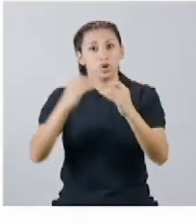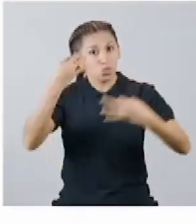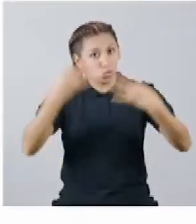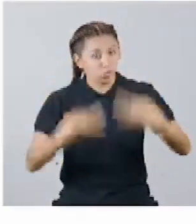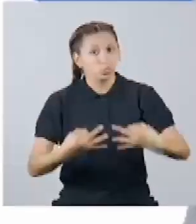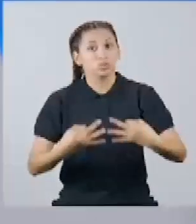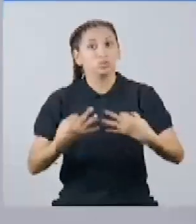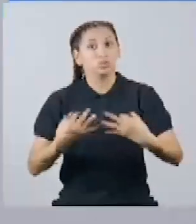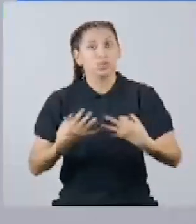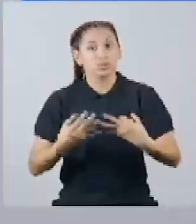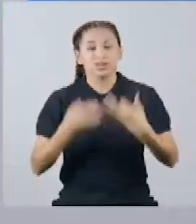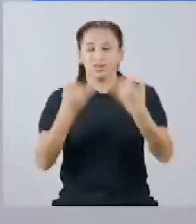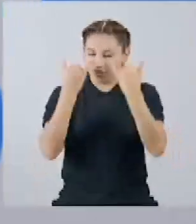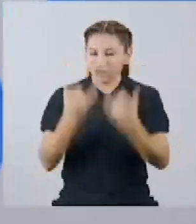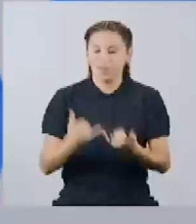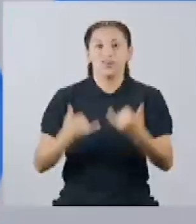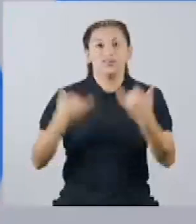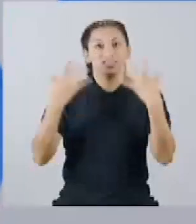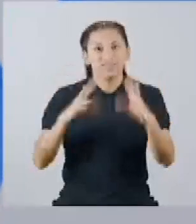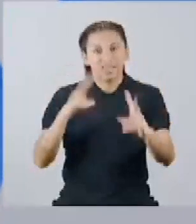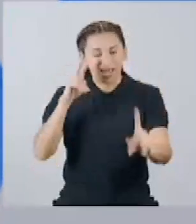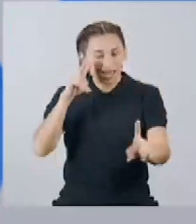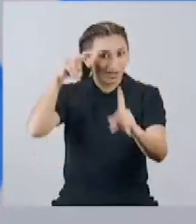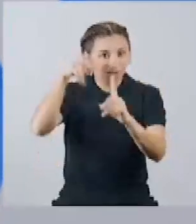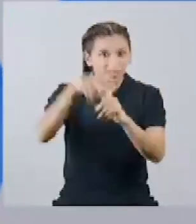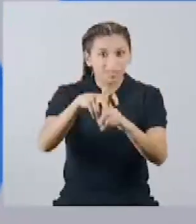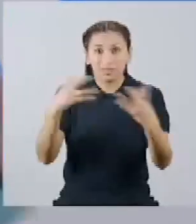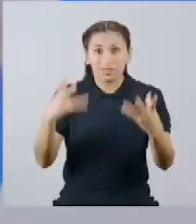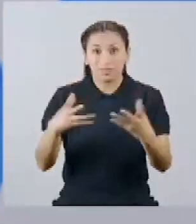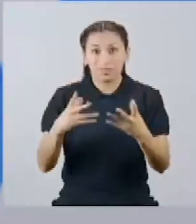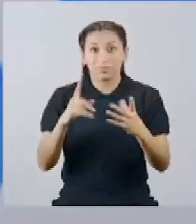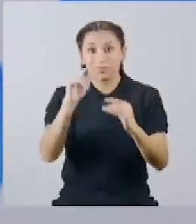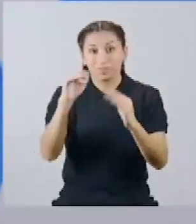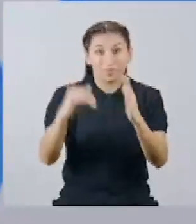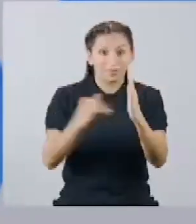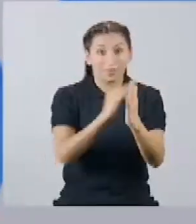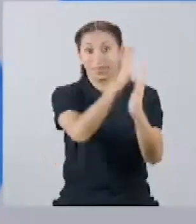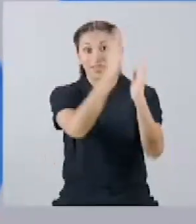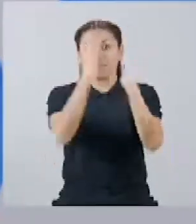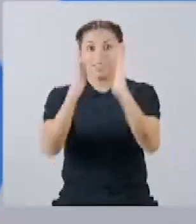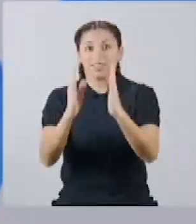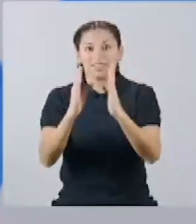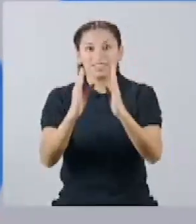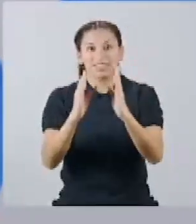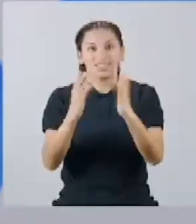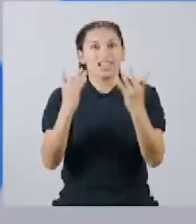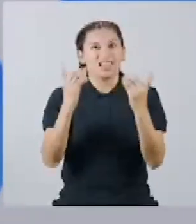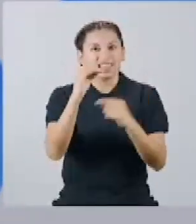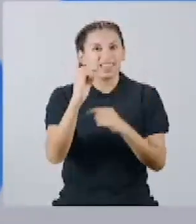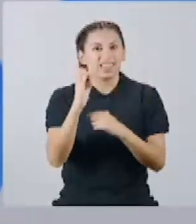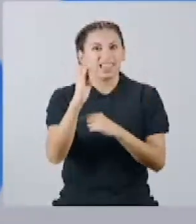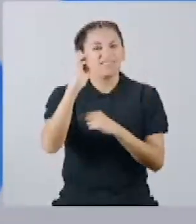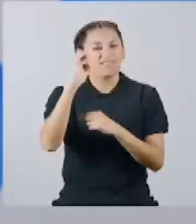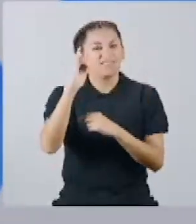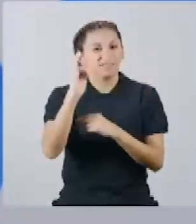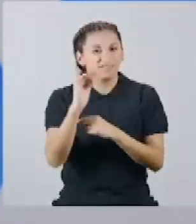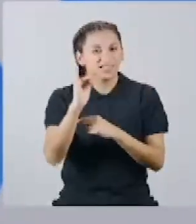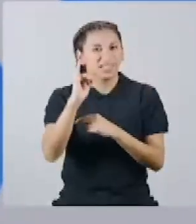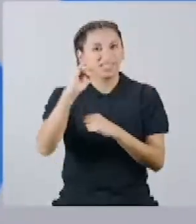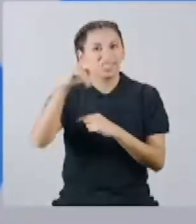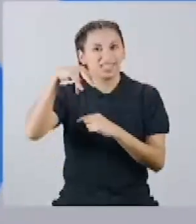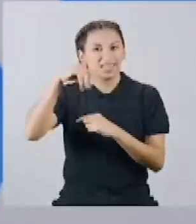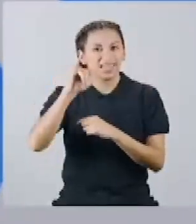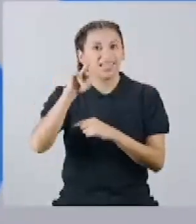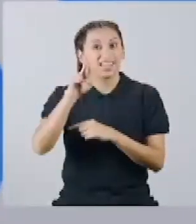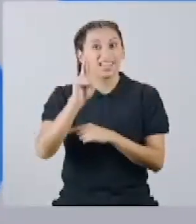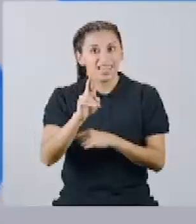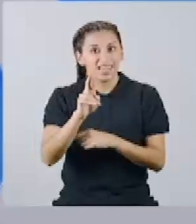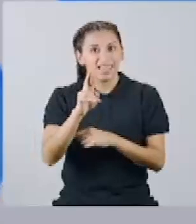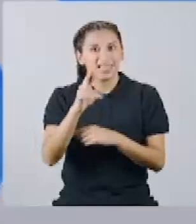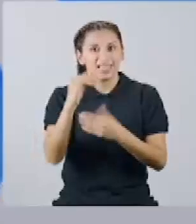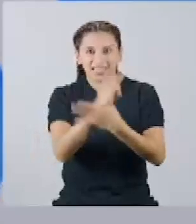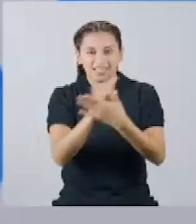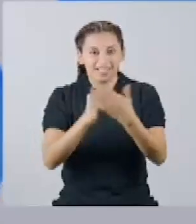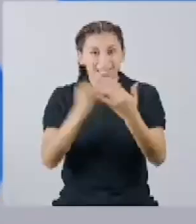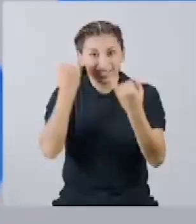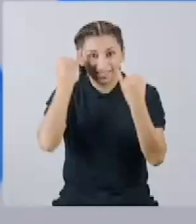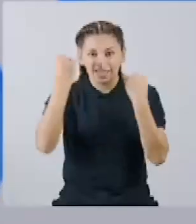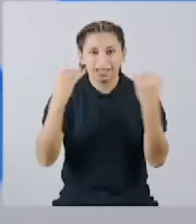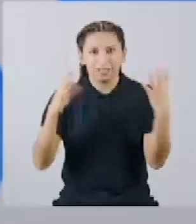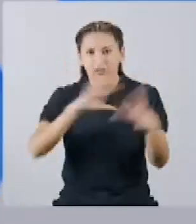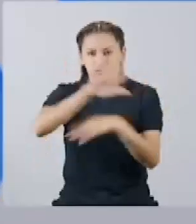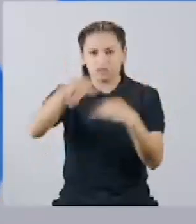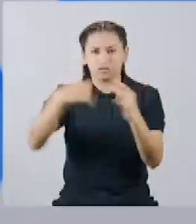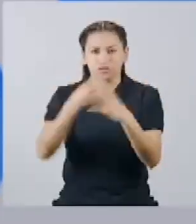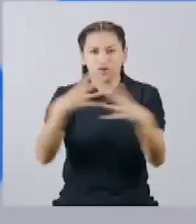justa? Hoy descubrimos que en la fase definir del Design Thinking se sintetiza toda